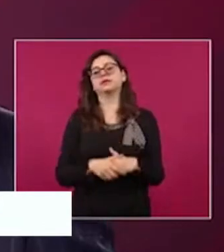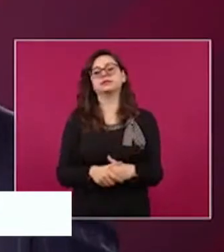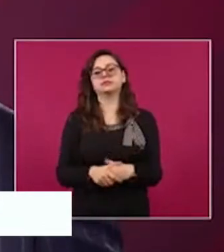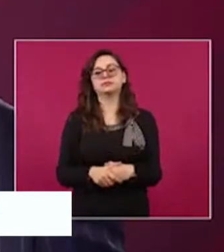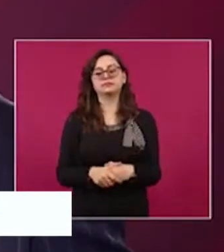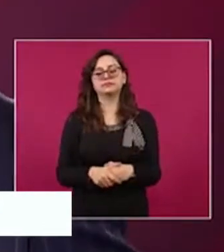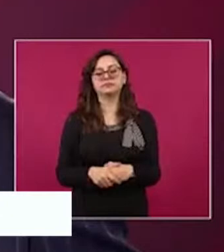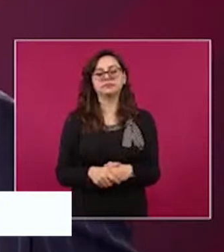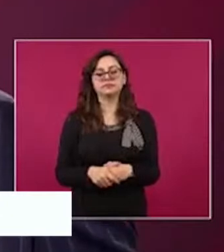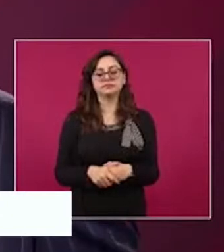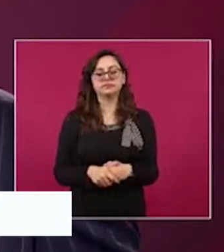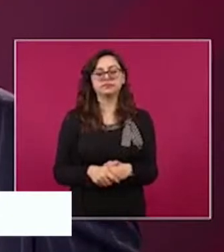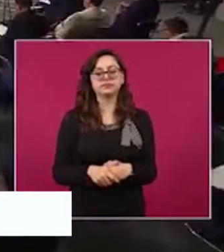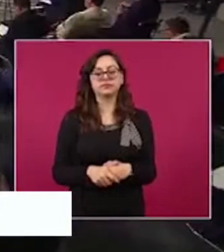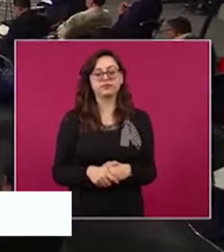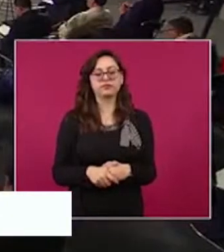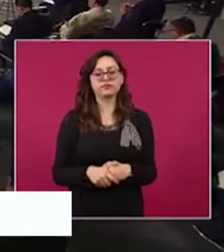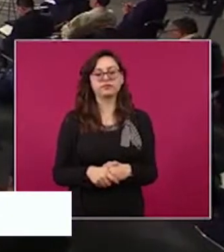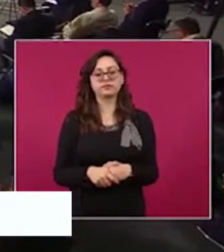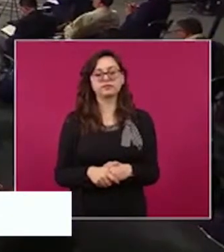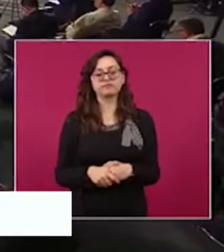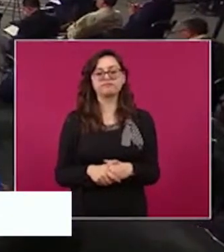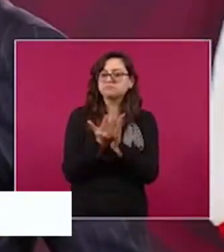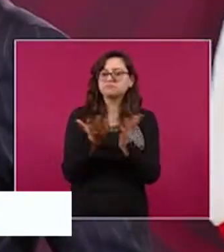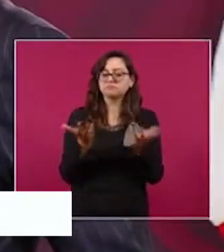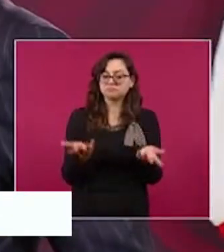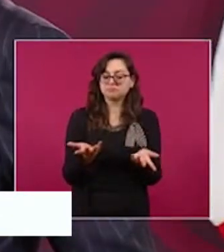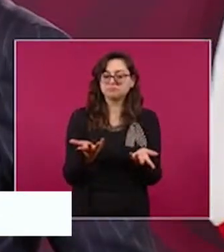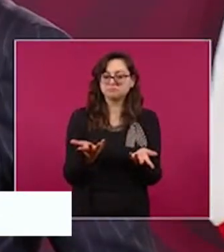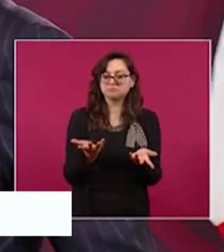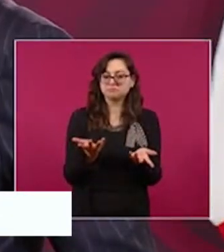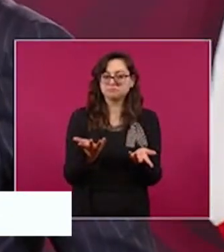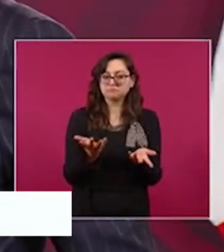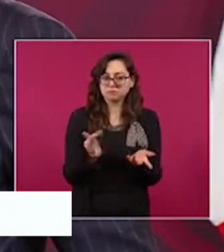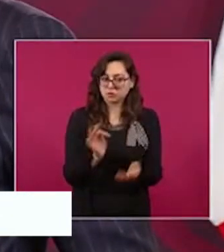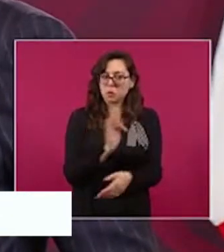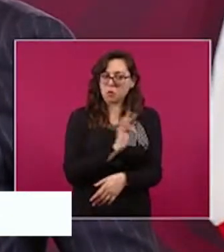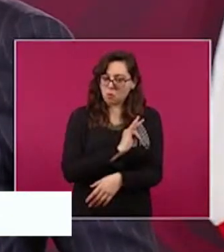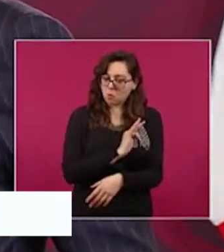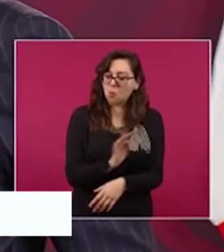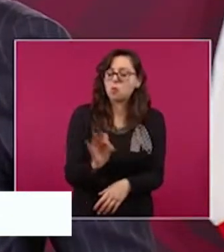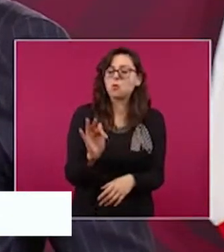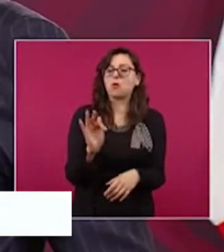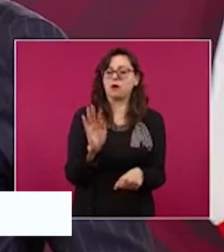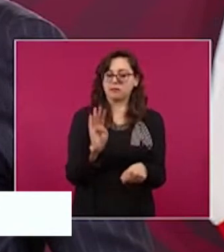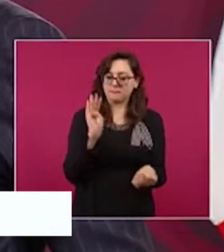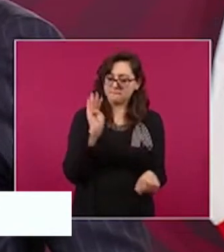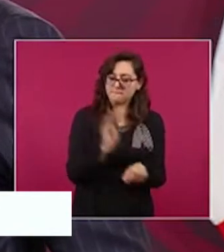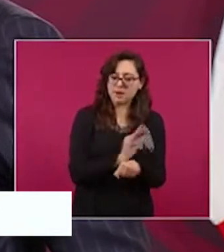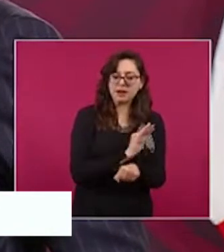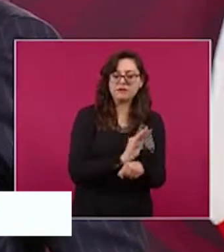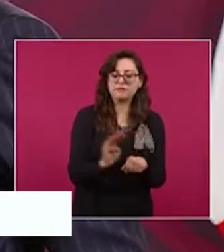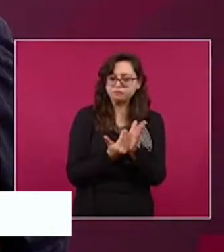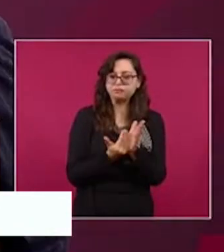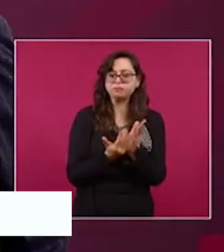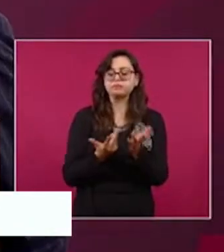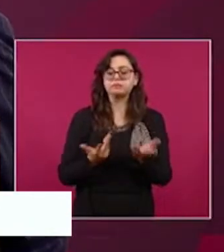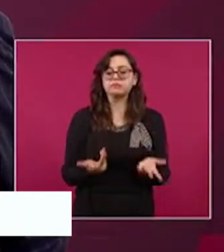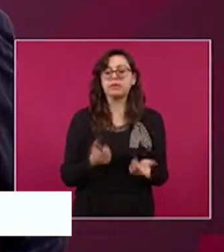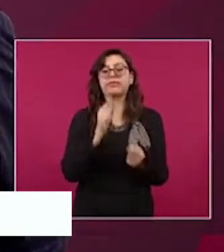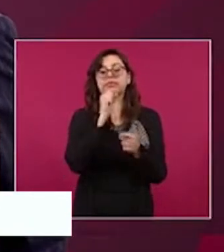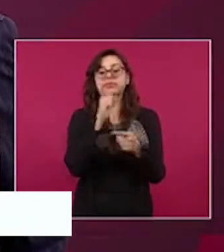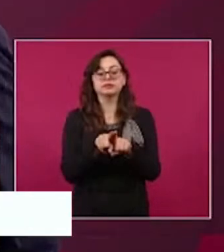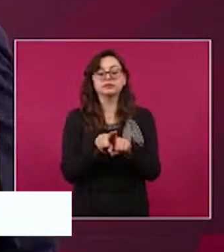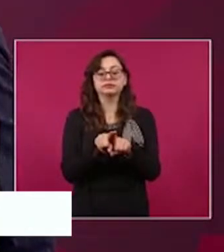solo porque le podrían reducir, sí, el tiempo que va a estar en la cárcel,